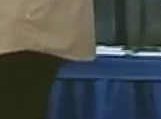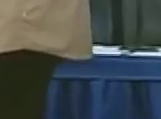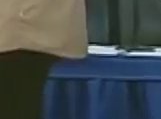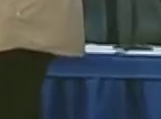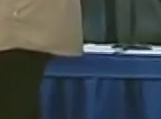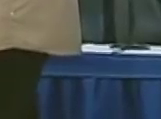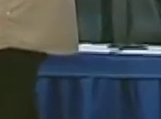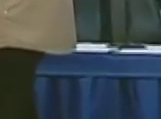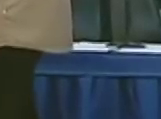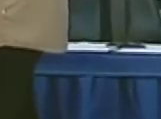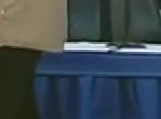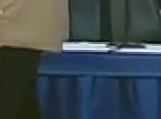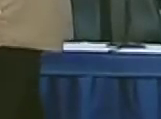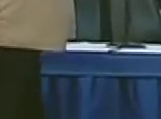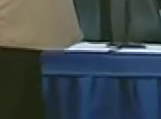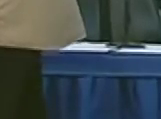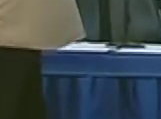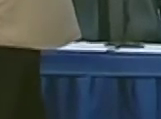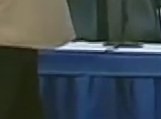Gracias. Porque te iba a